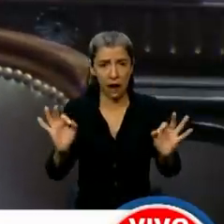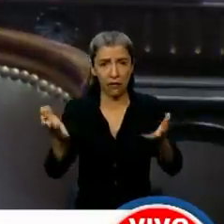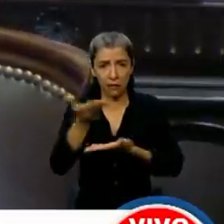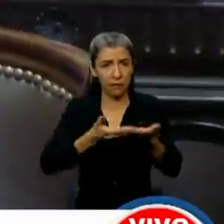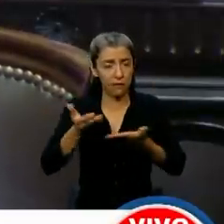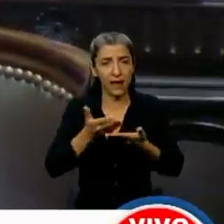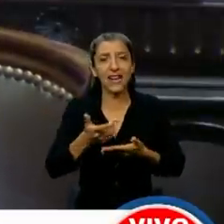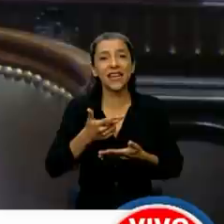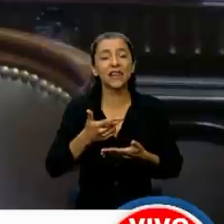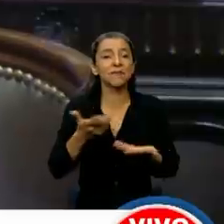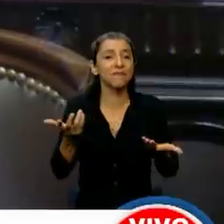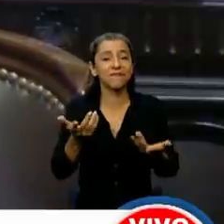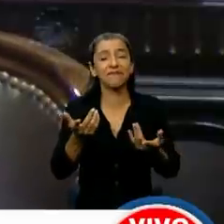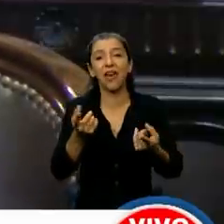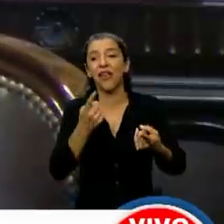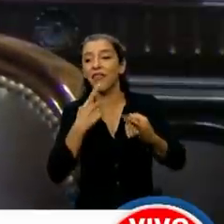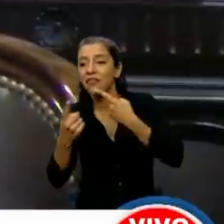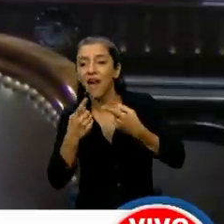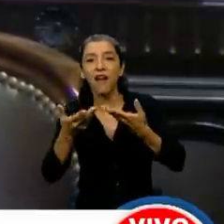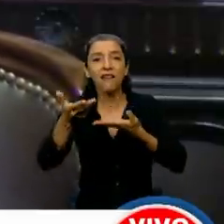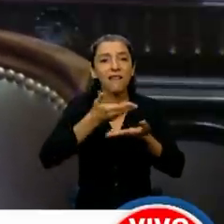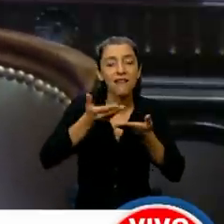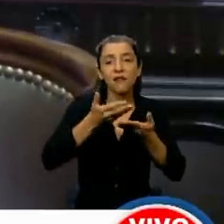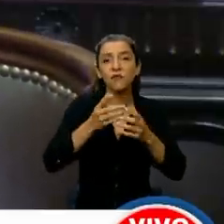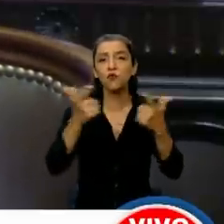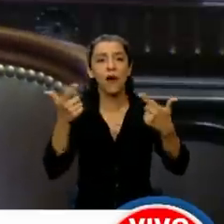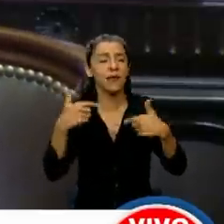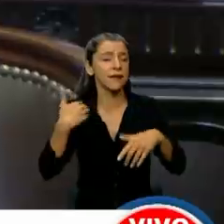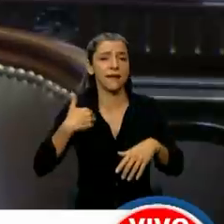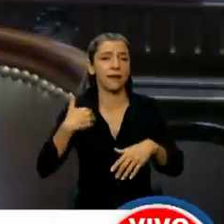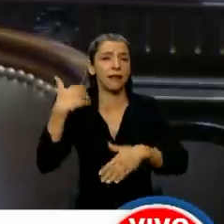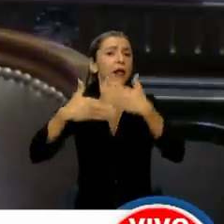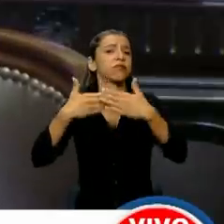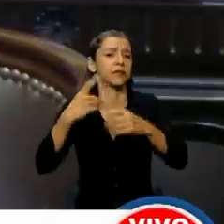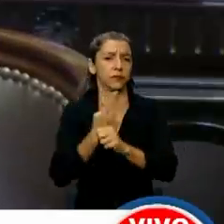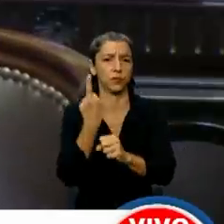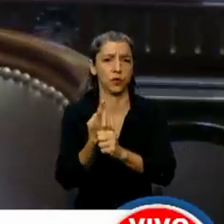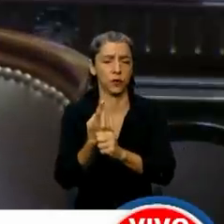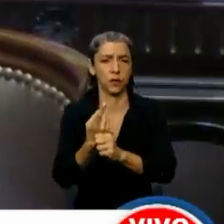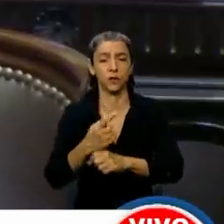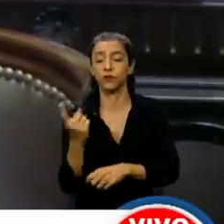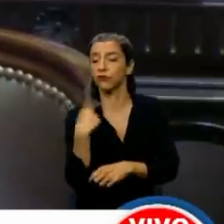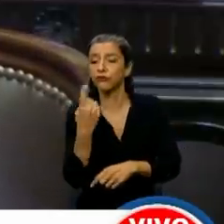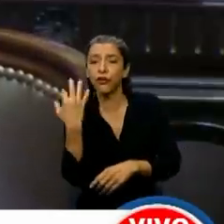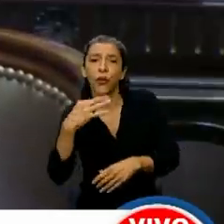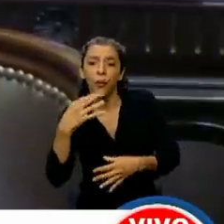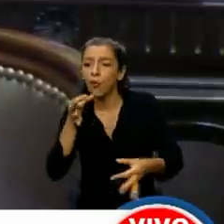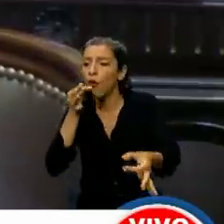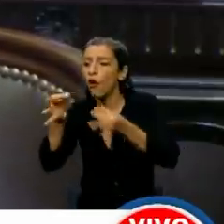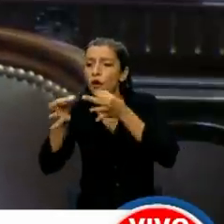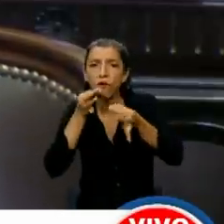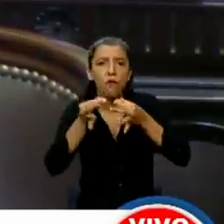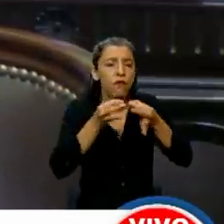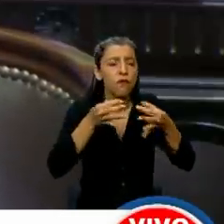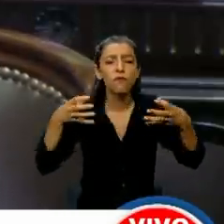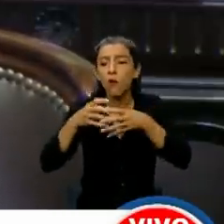sin diálogo y sin aperturas señores y señoras de este país no va a salir adelante sin diálogo con la oposición no